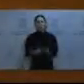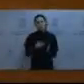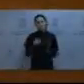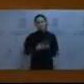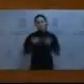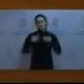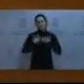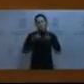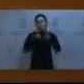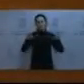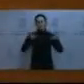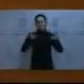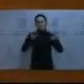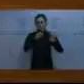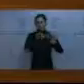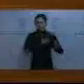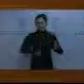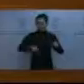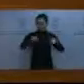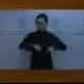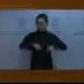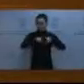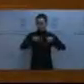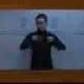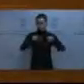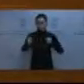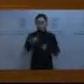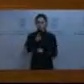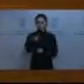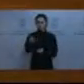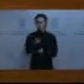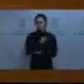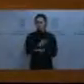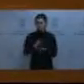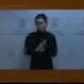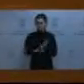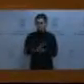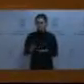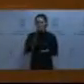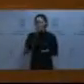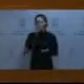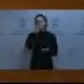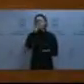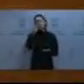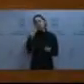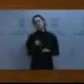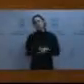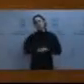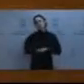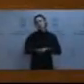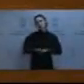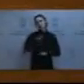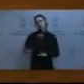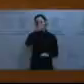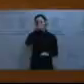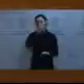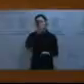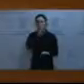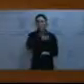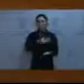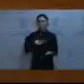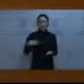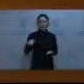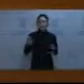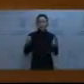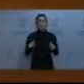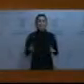empresarial en Asturias. Términos muy distintos entre sí, por otra parte, que carecen de interés para un gobierno socialista que pretende que el maná les